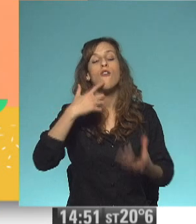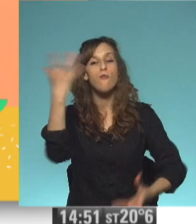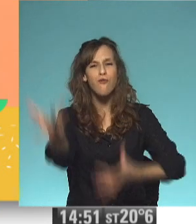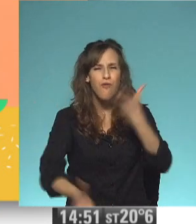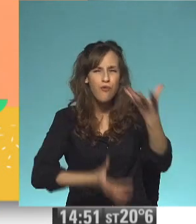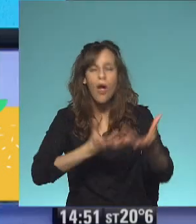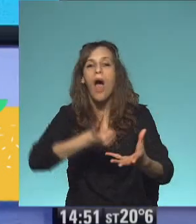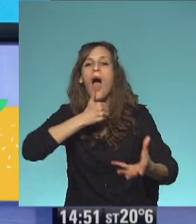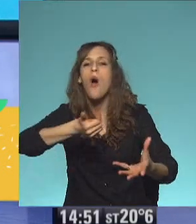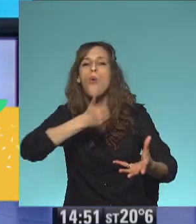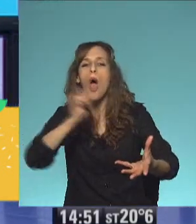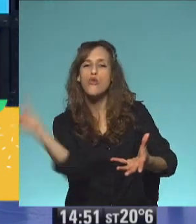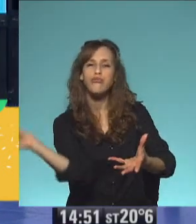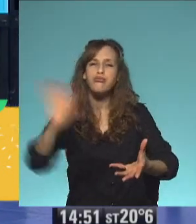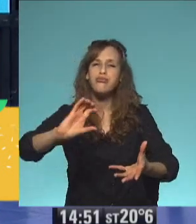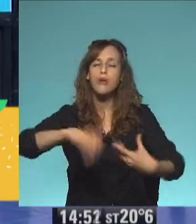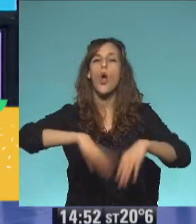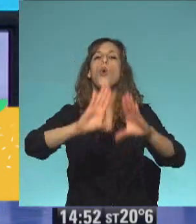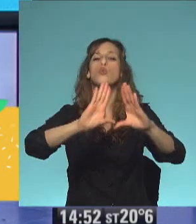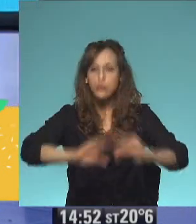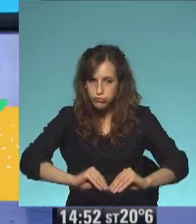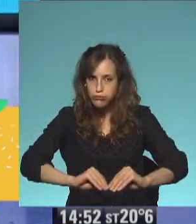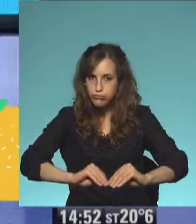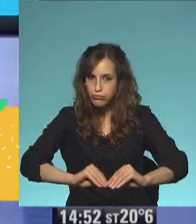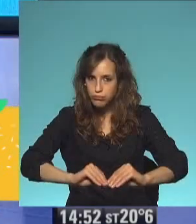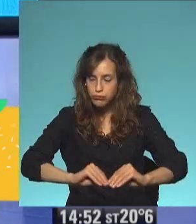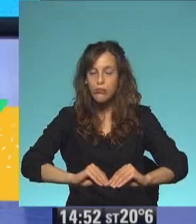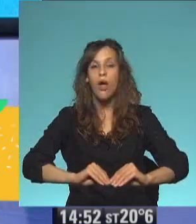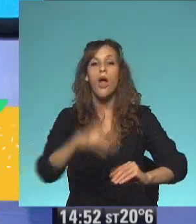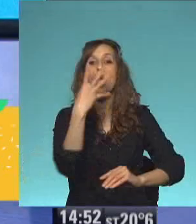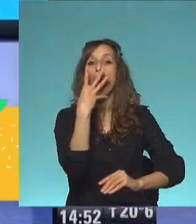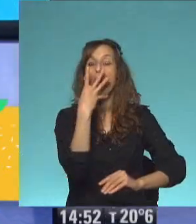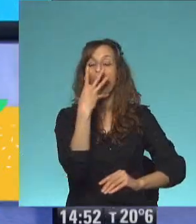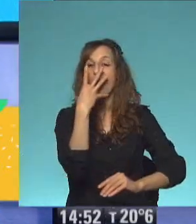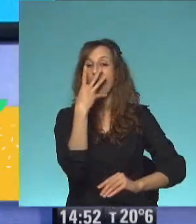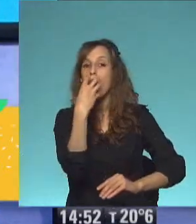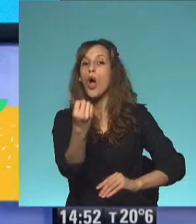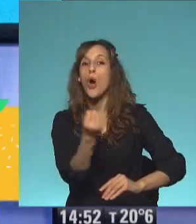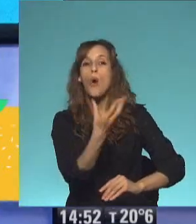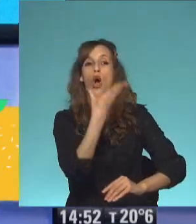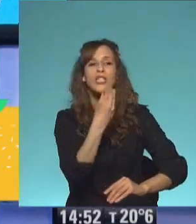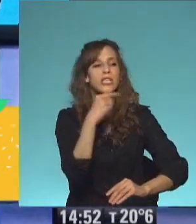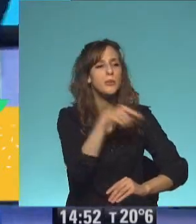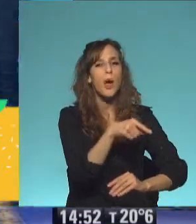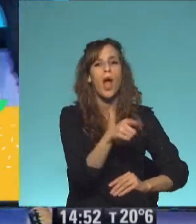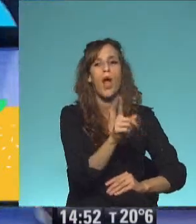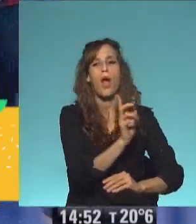fuego. El agua no quiere apagar el fuego. El fuego no quiere quemar al palo. El palo no quiere pegarle al lobo.